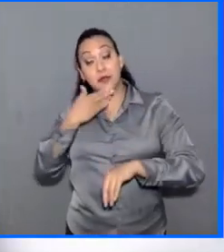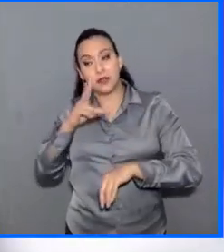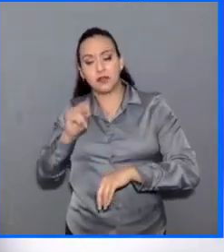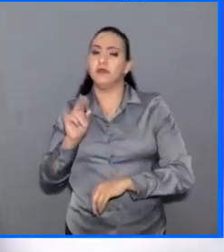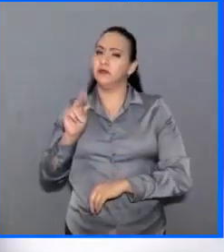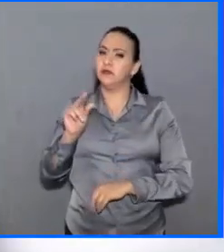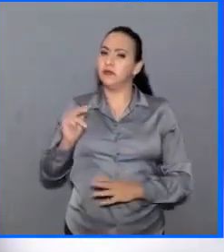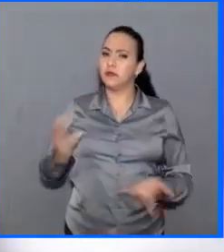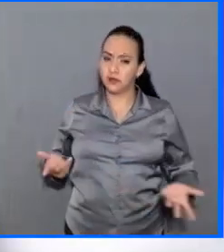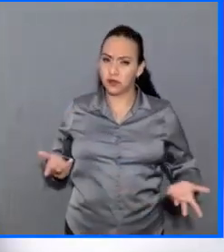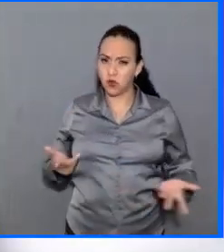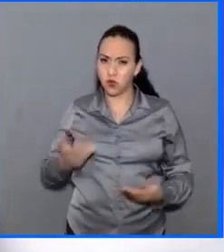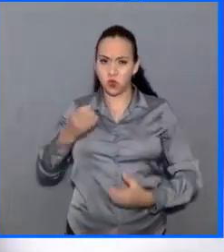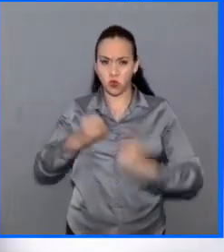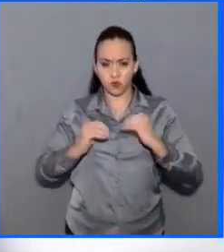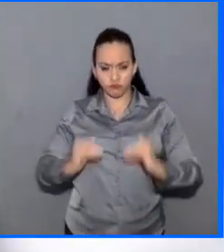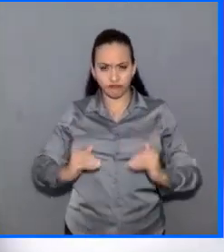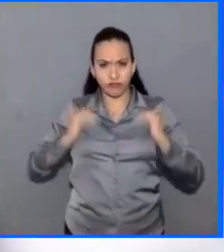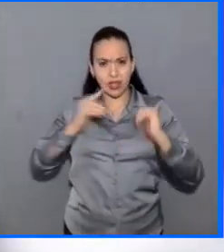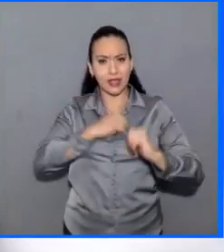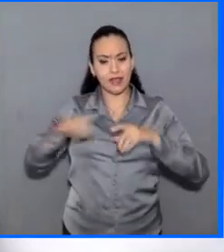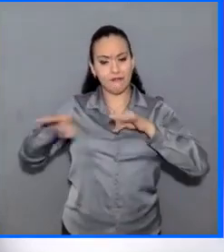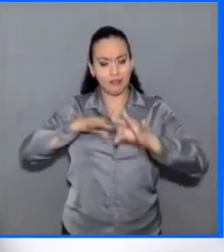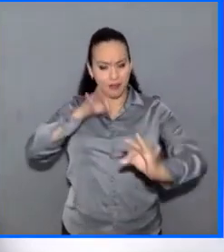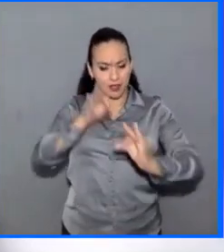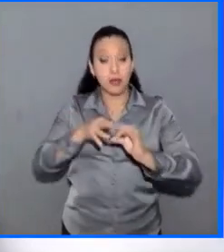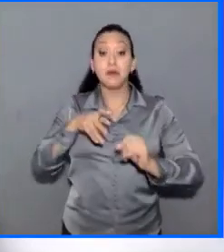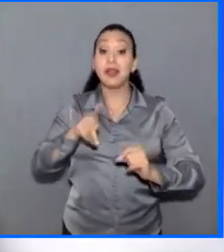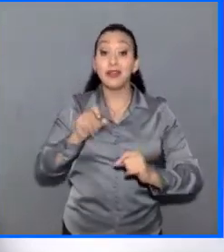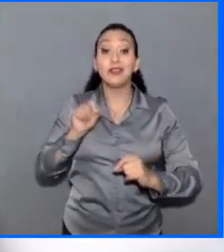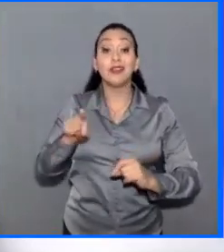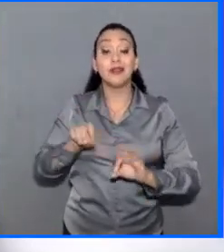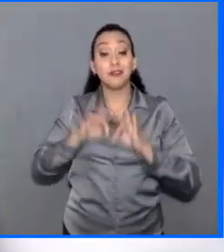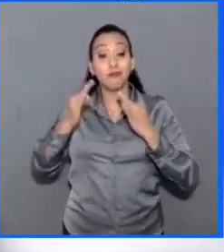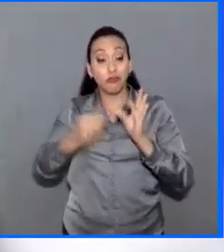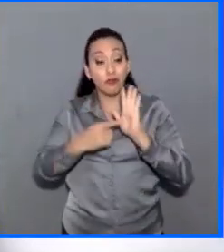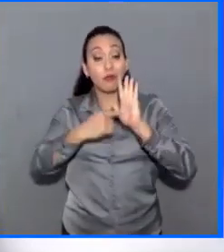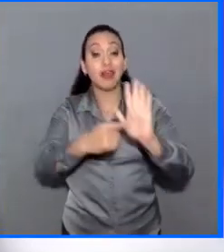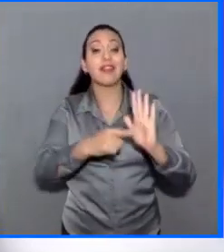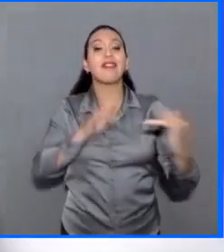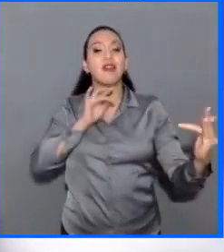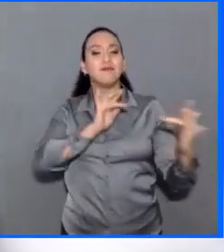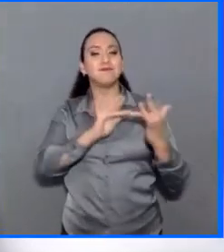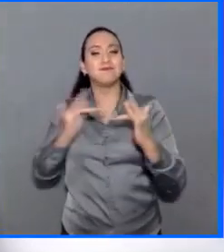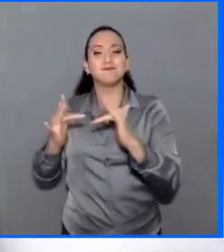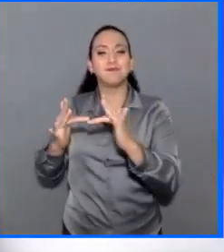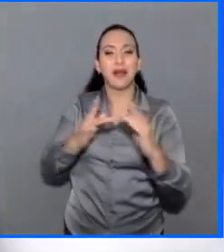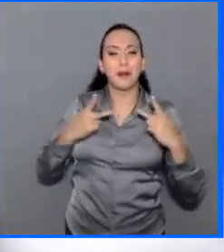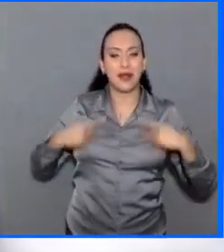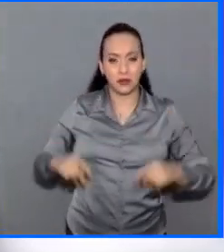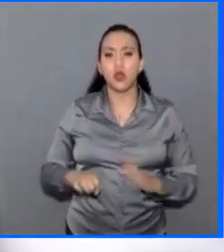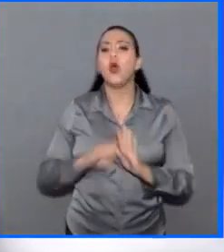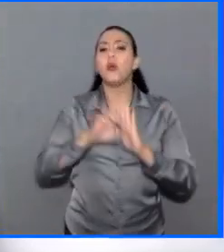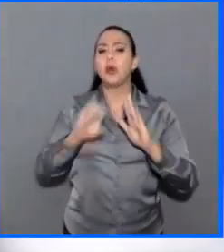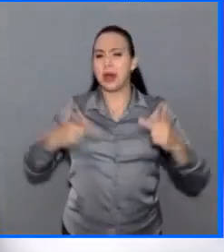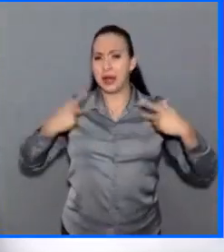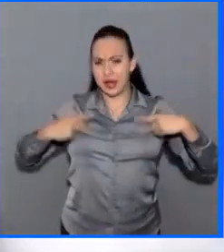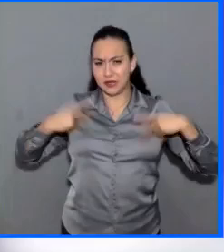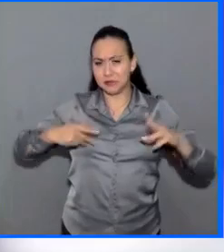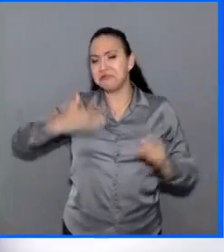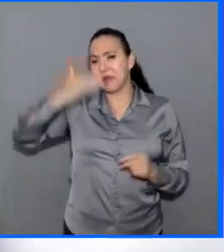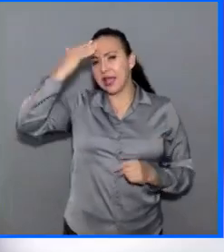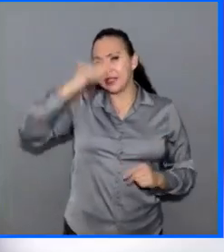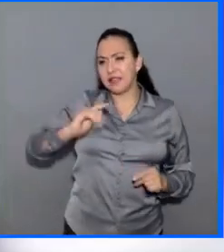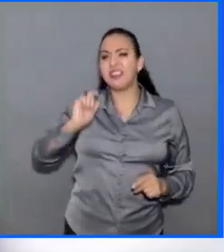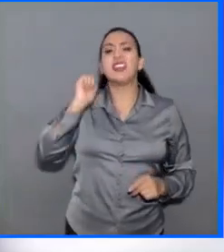Cortes, sino también por la manera en que se comunican. La mayoría de las personas se enteran de la labor del Poder Judicial